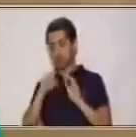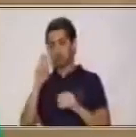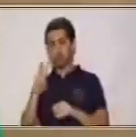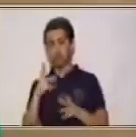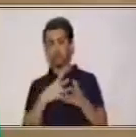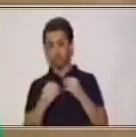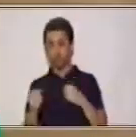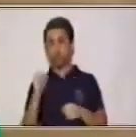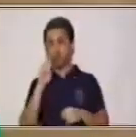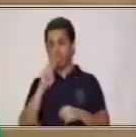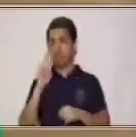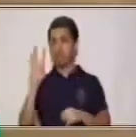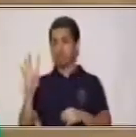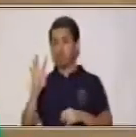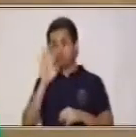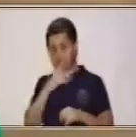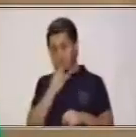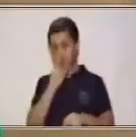42.